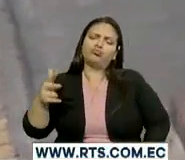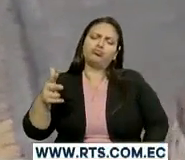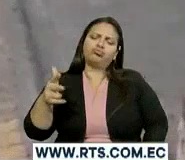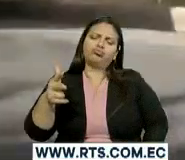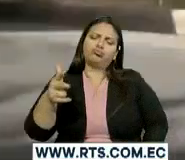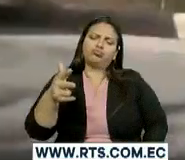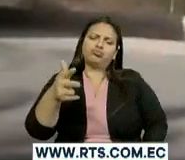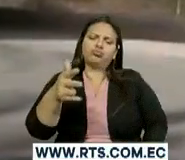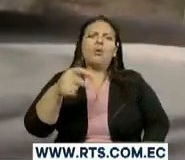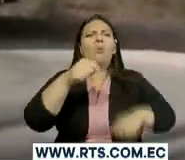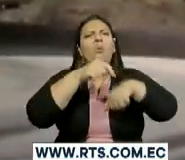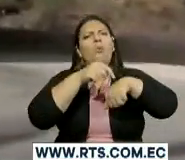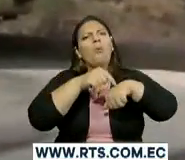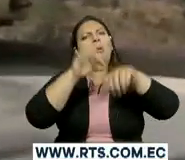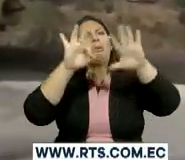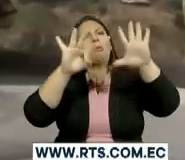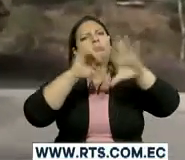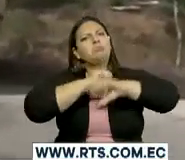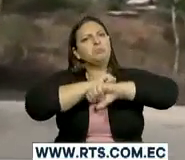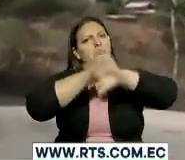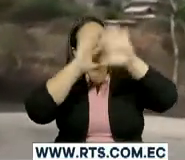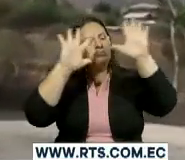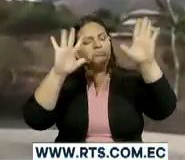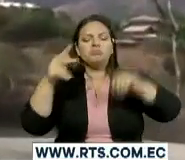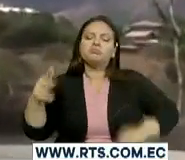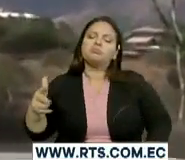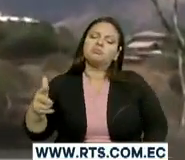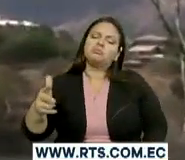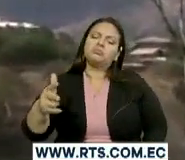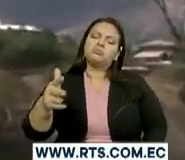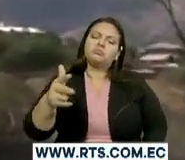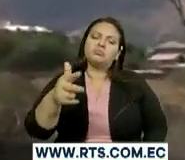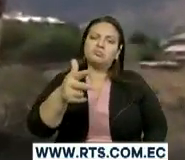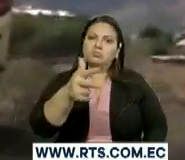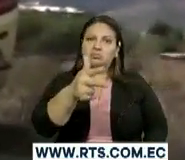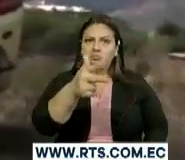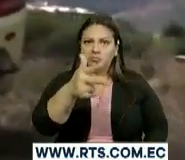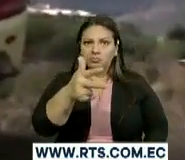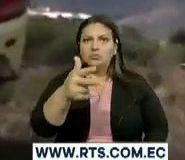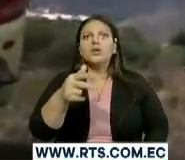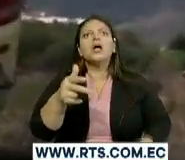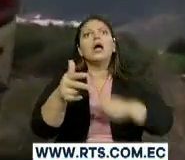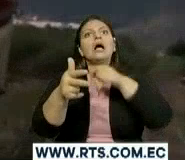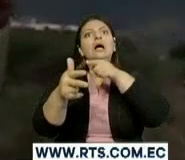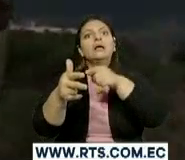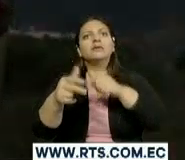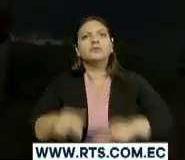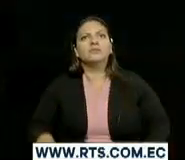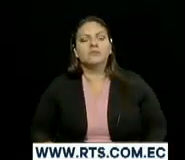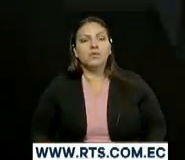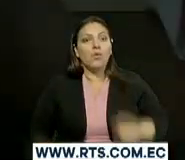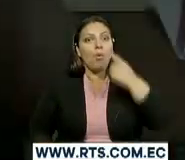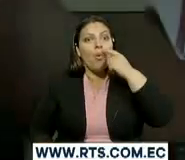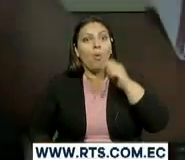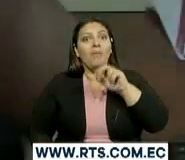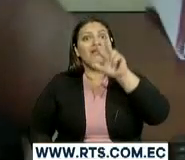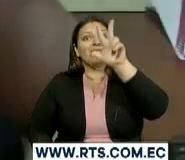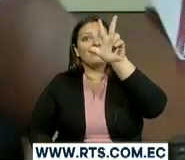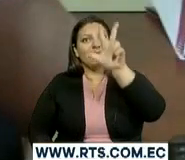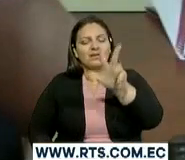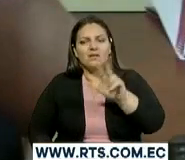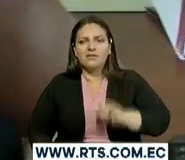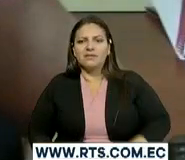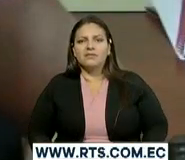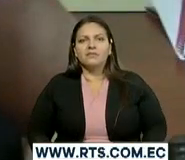al bus de la cooperativa Azuay, que cumplía con el recorrido Cuenca-Huaquillas a la altura de la entrada al Cantón Pucará. Tres individuos se subieron aquí en el sector